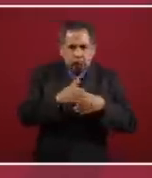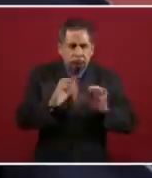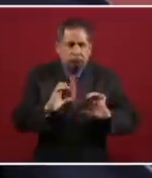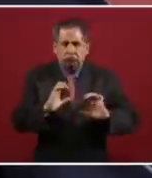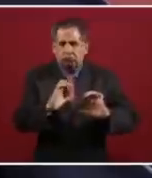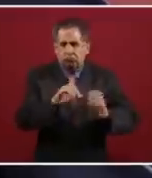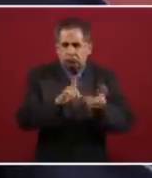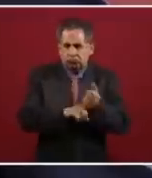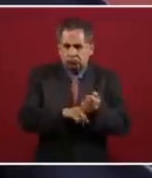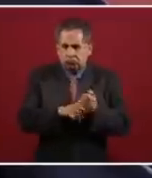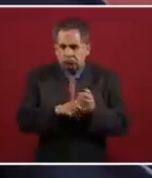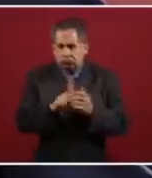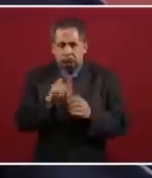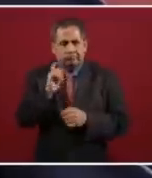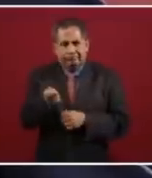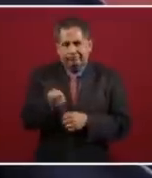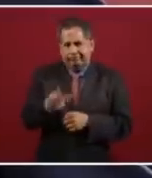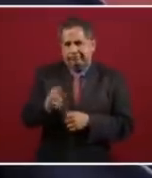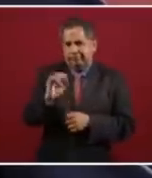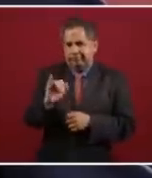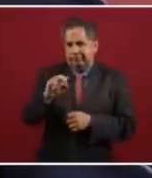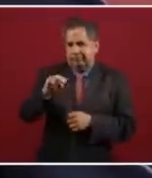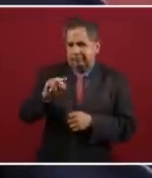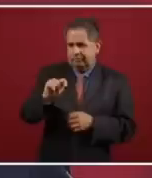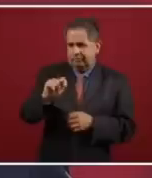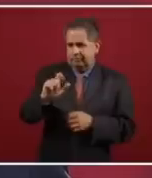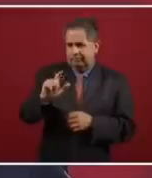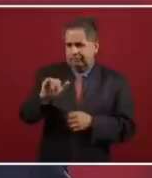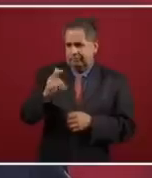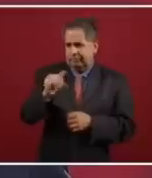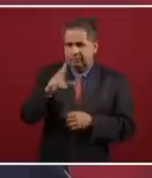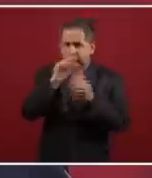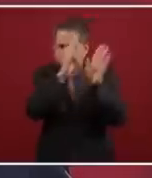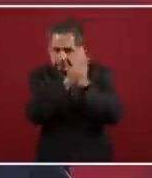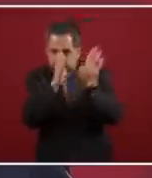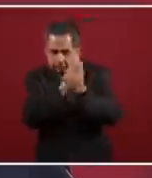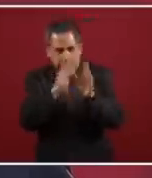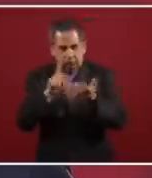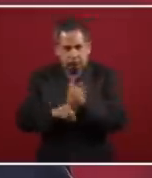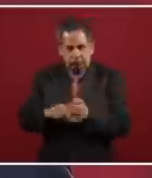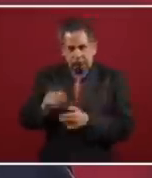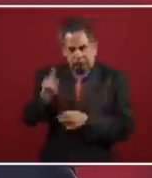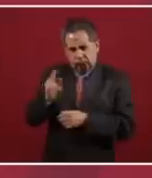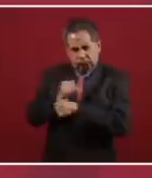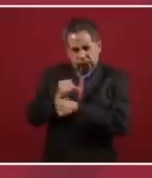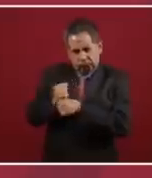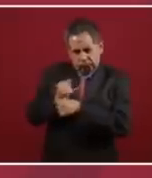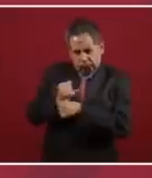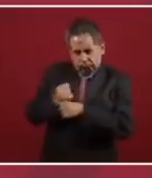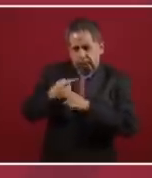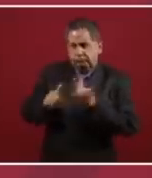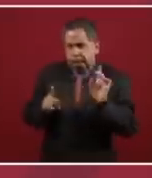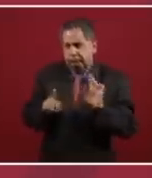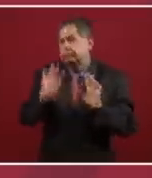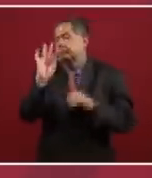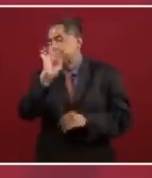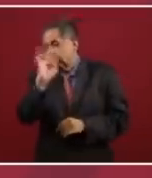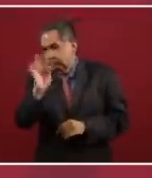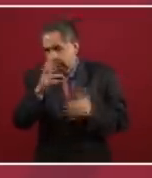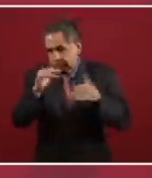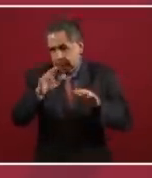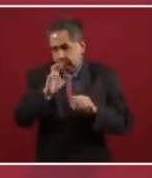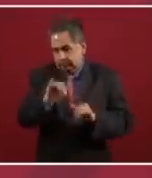medidas de inteligencia, que no de espionaje. En el caso de que fuese